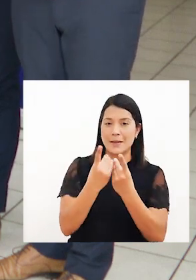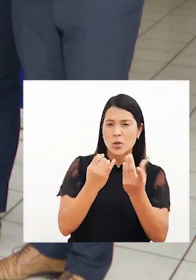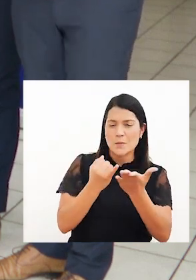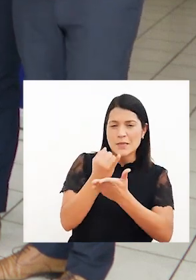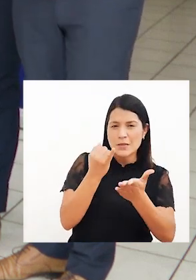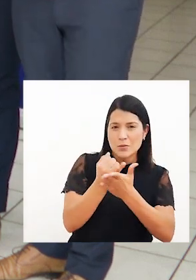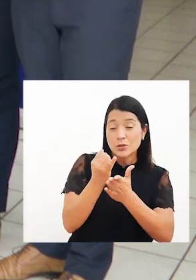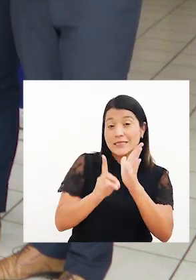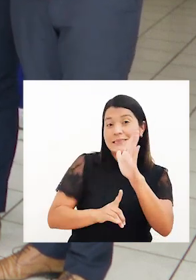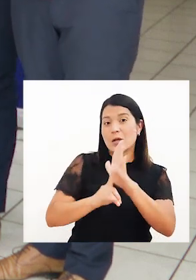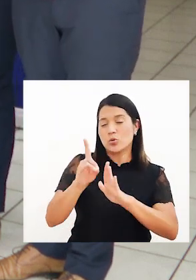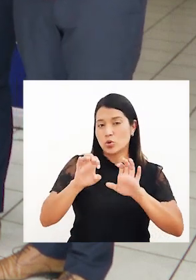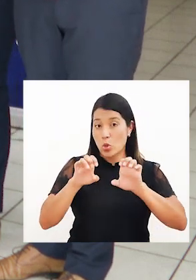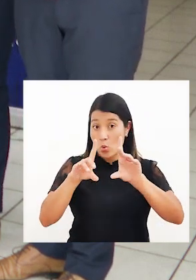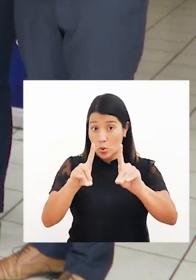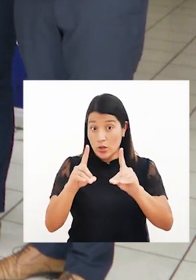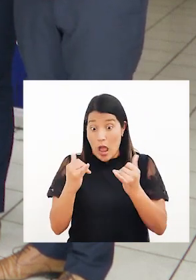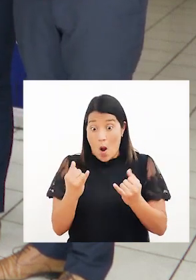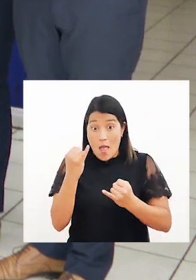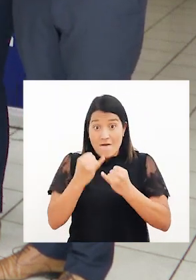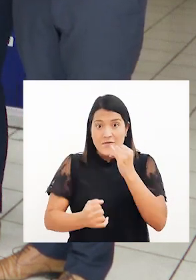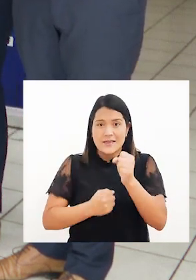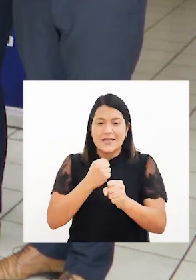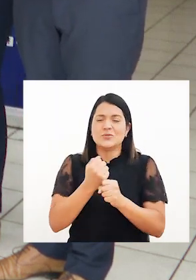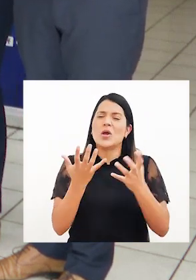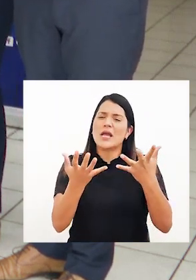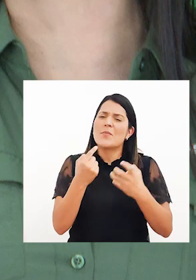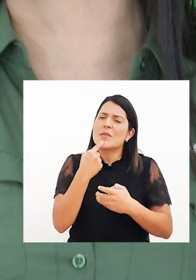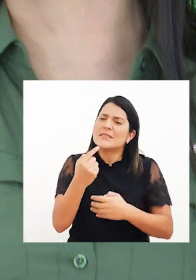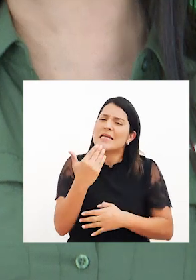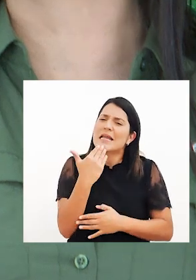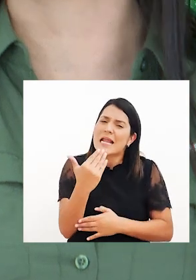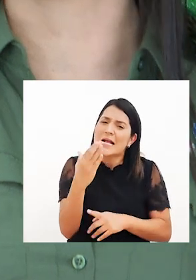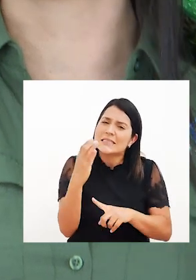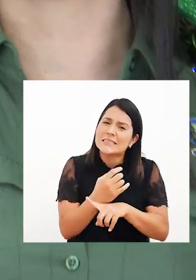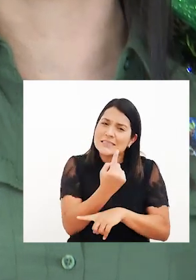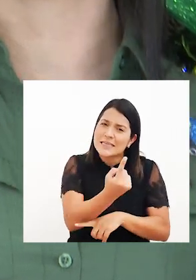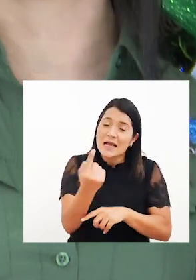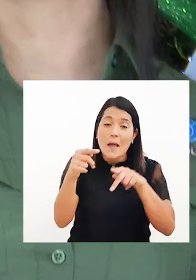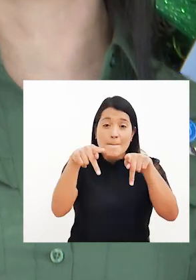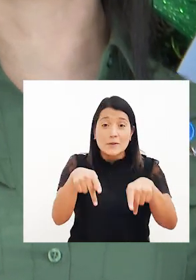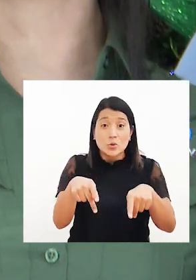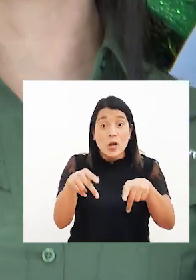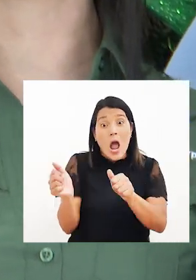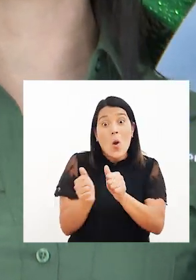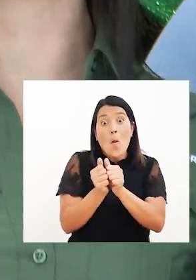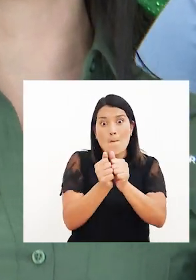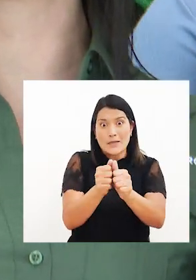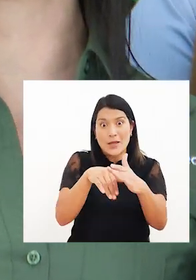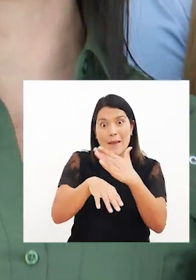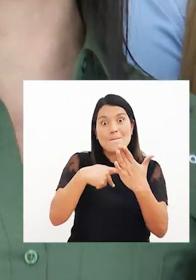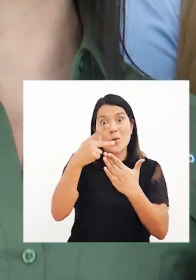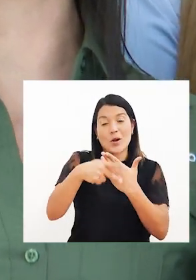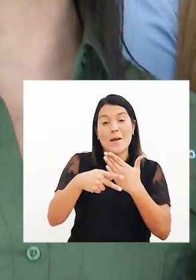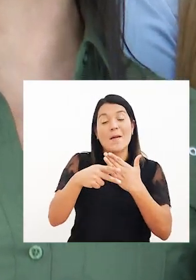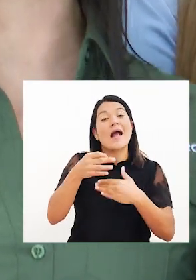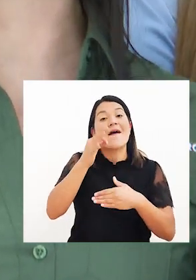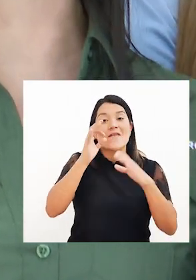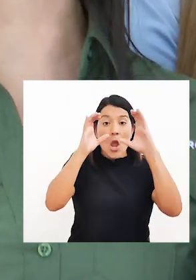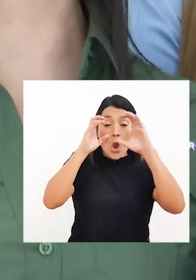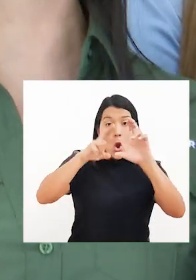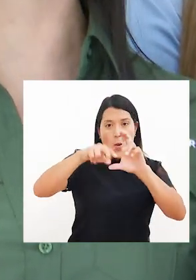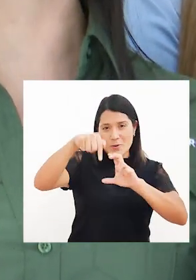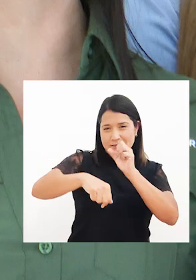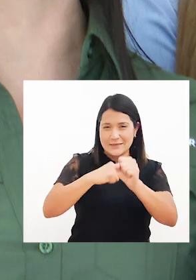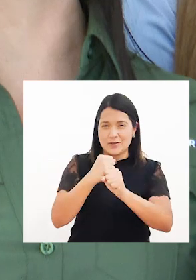Desarrollo Educativo. En este cierre de año queremos agradecer a cada una de las personas que nos han acompañado en este espacio durante este año. Esperamos que lo